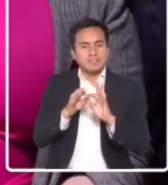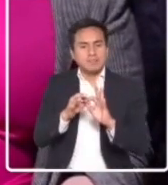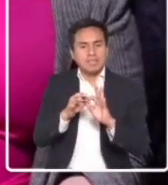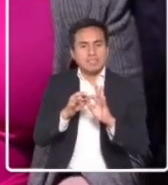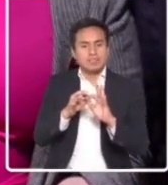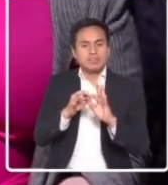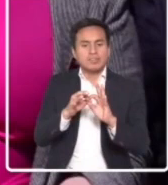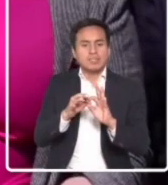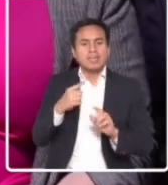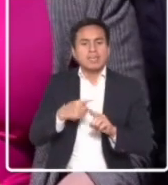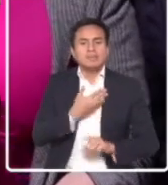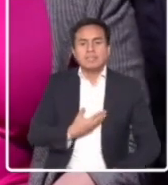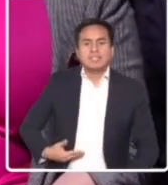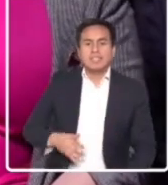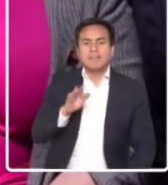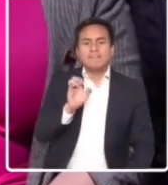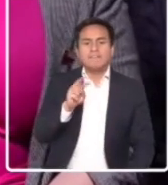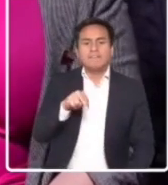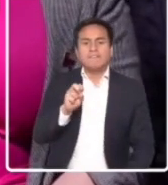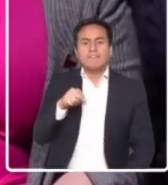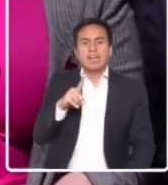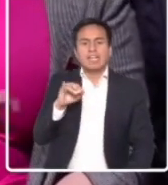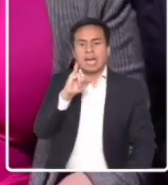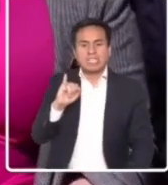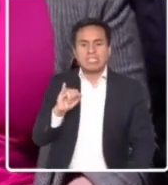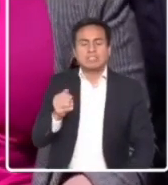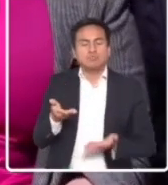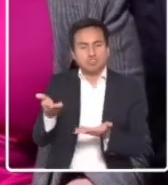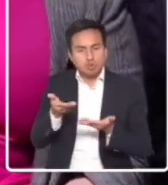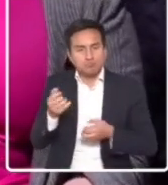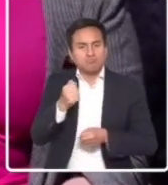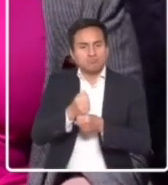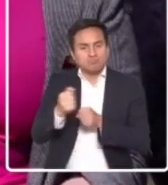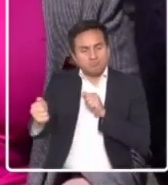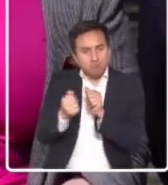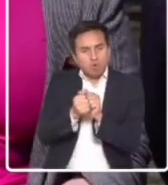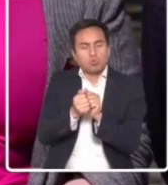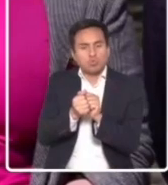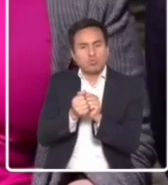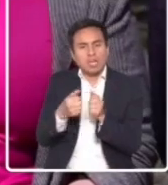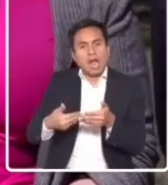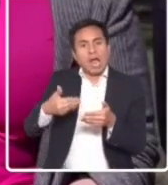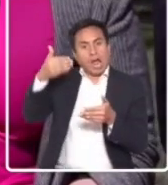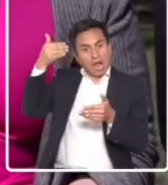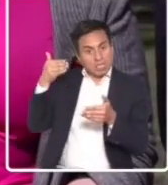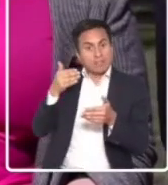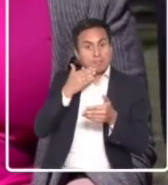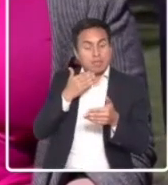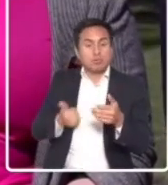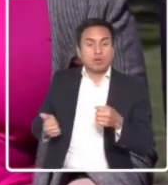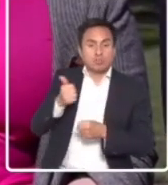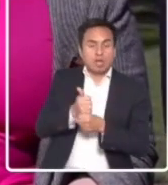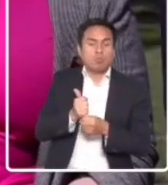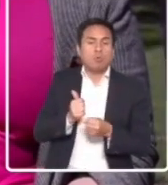agradecimiento al expresidente Alberto Fernández por su disposición a trabajar juntos desde antes incluso de que yo